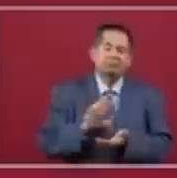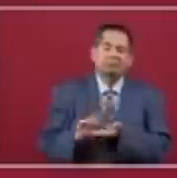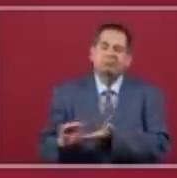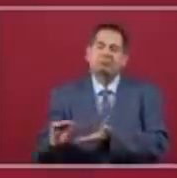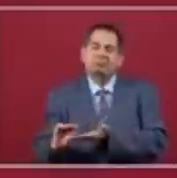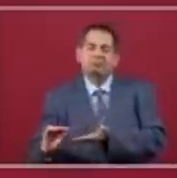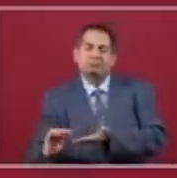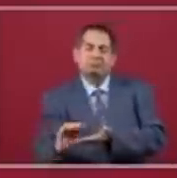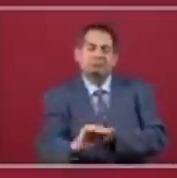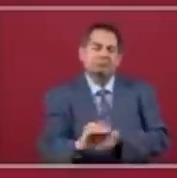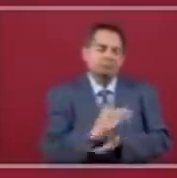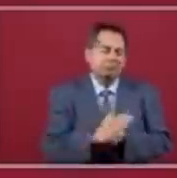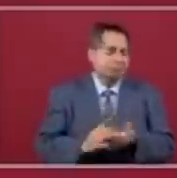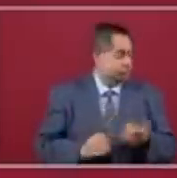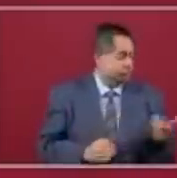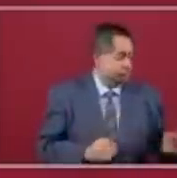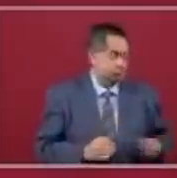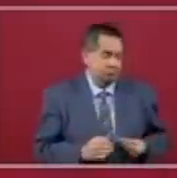que